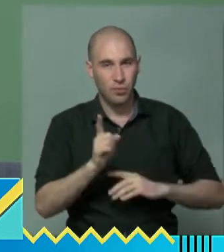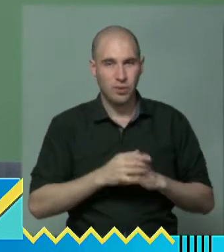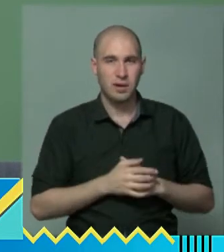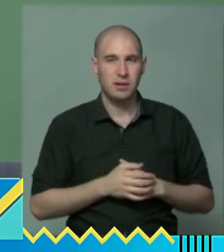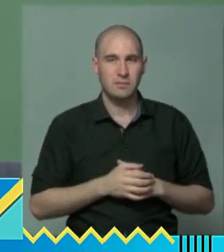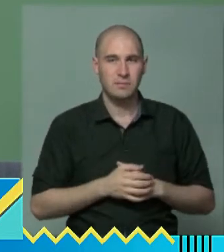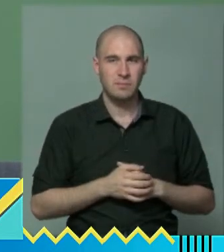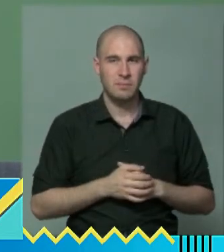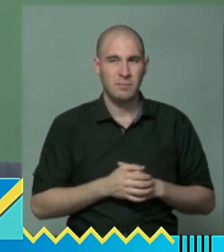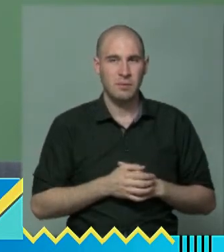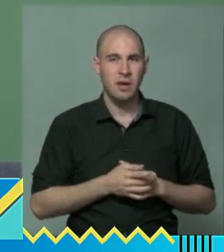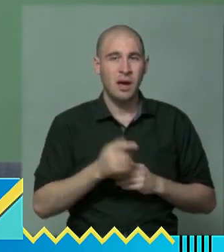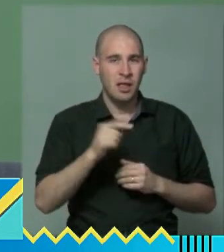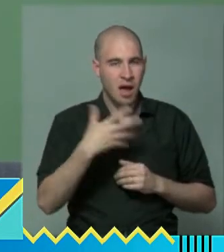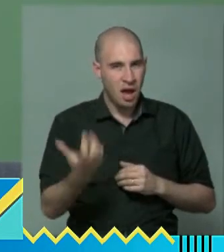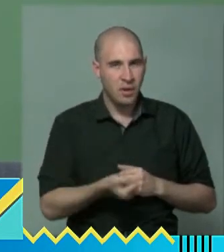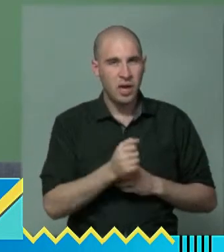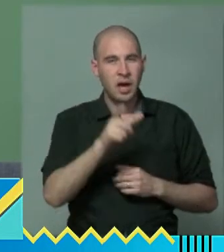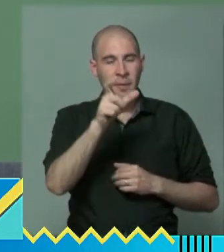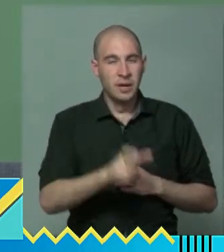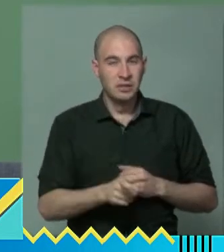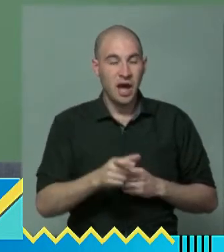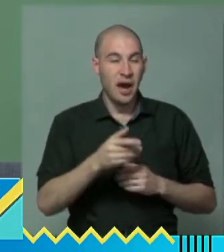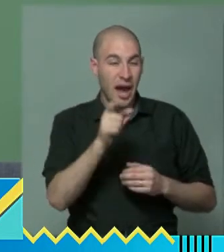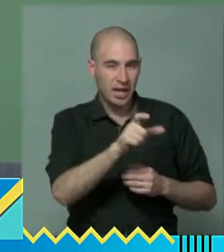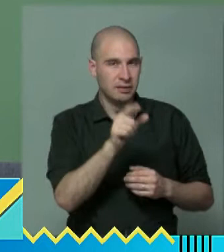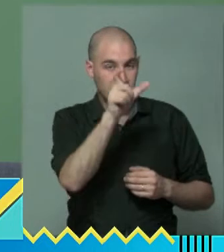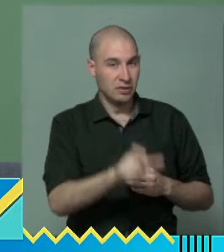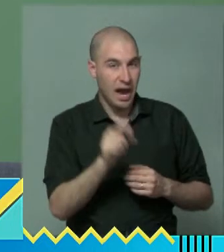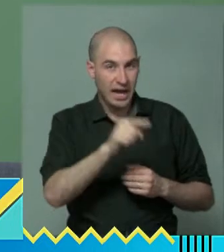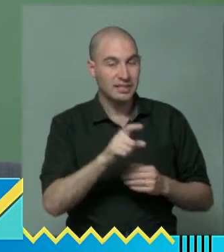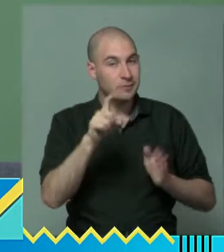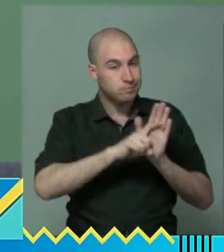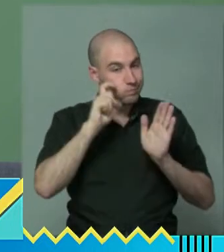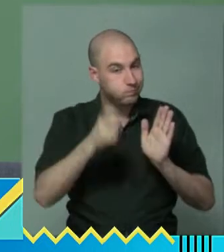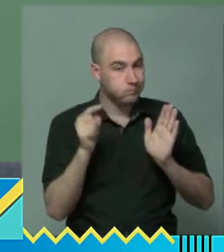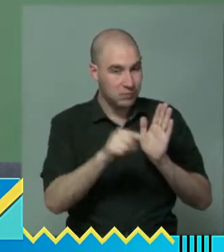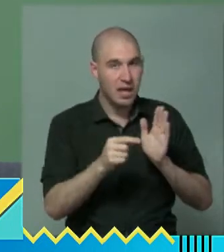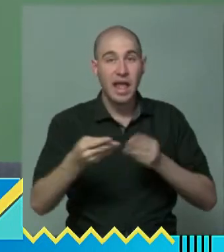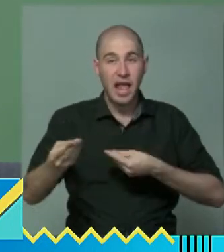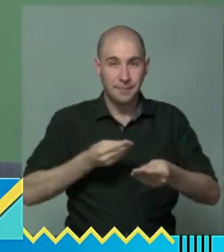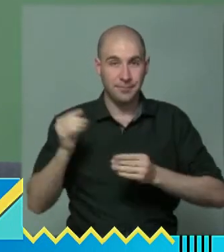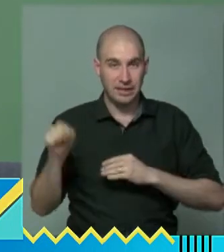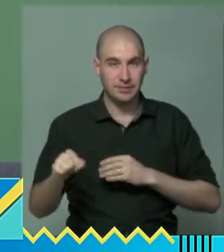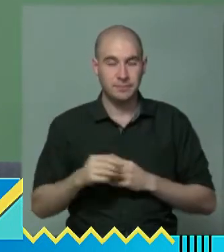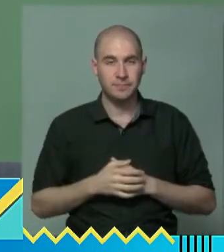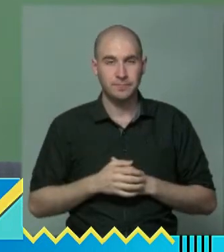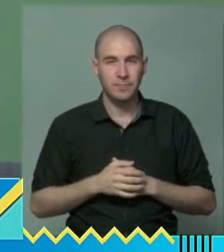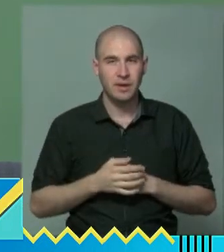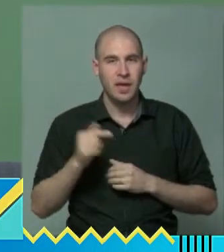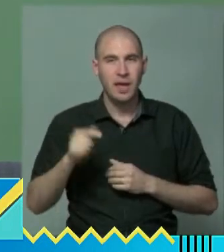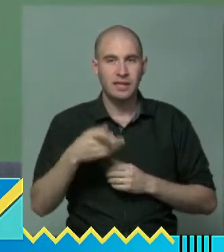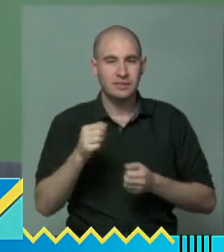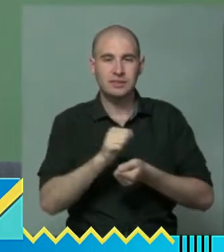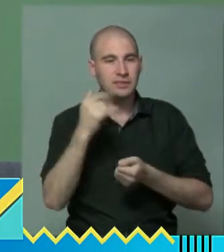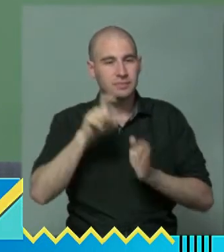bien se puede llegar a descubrir aquella persona física que cometió el hecho ilícito, la empresa, una vez que está ya realizado este